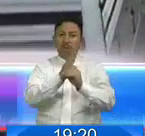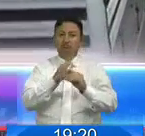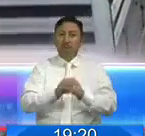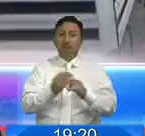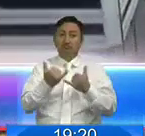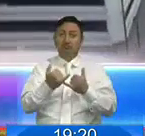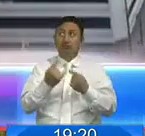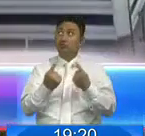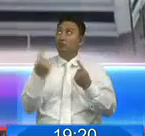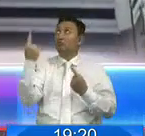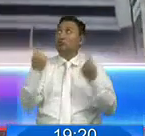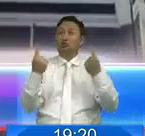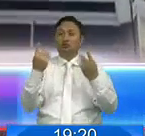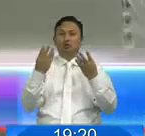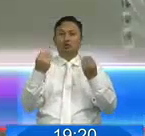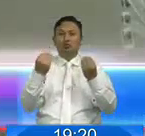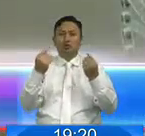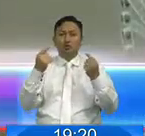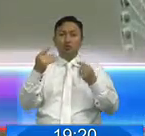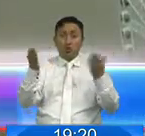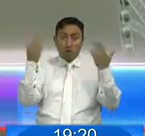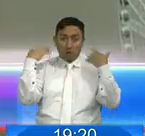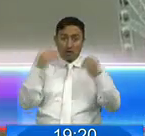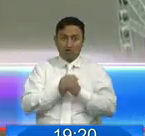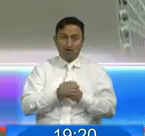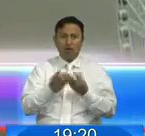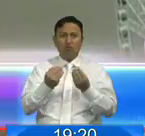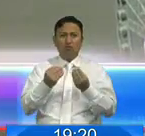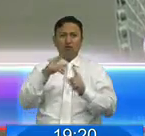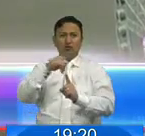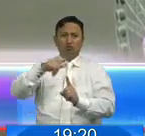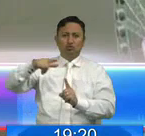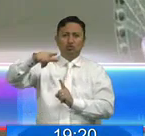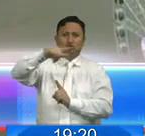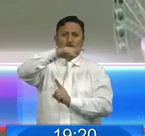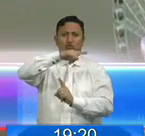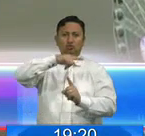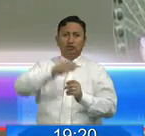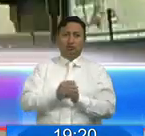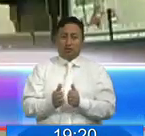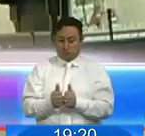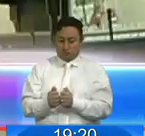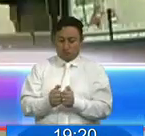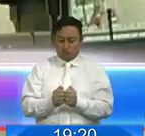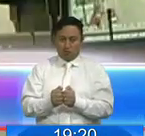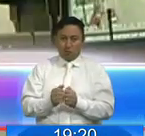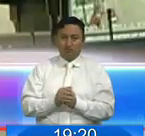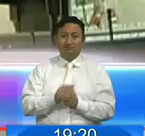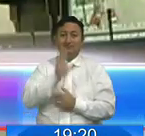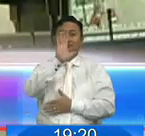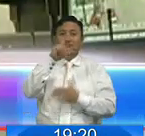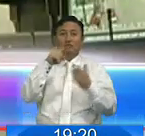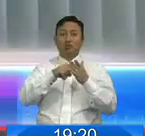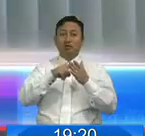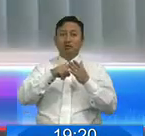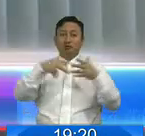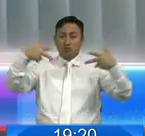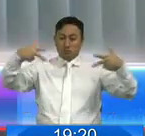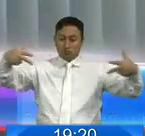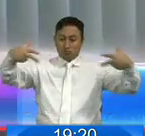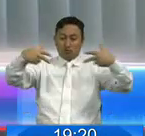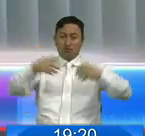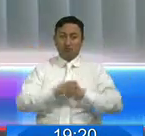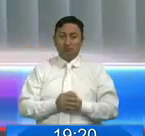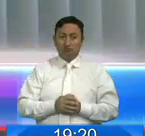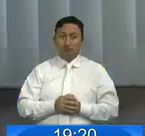ojos electrónicos al puerto principal, al margen de la activación masiva de drones, 5.000 cámaras más. Y estas cámaras